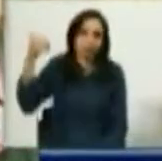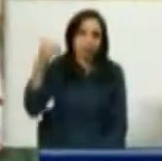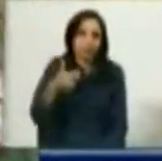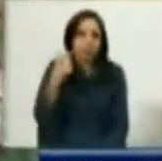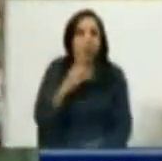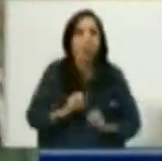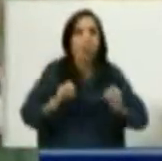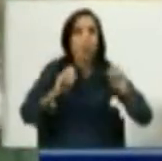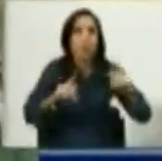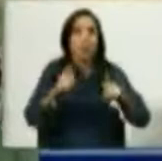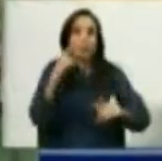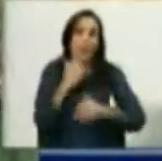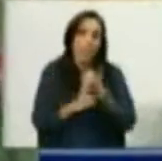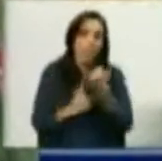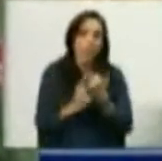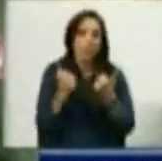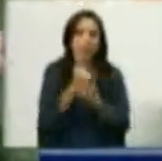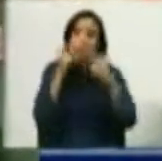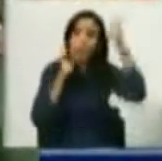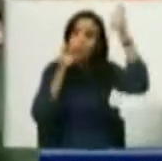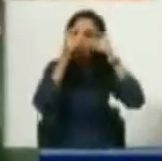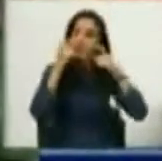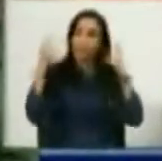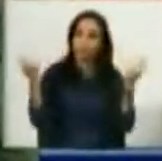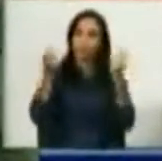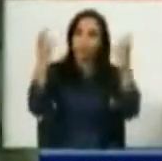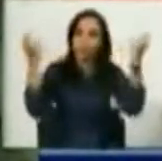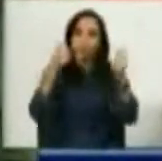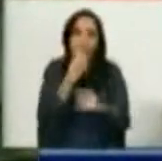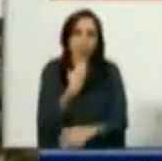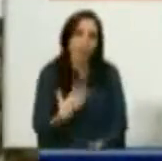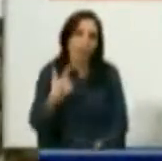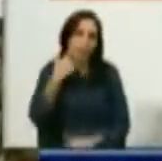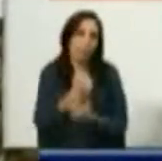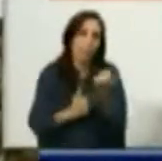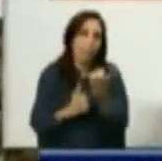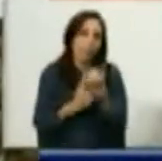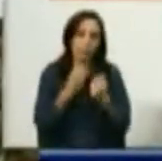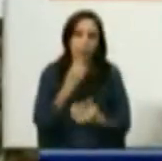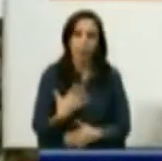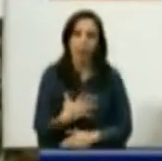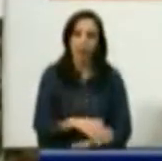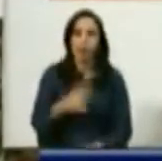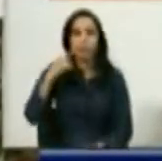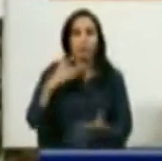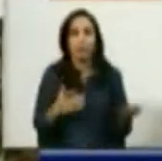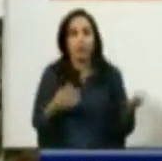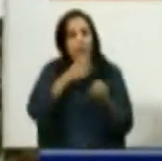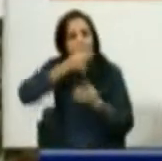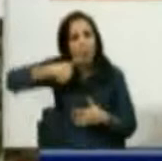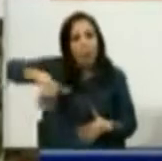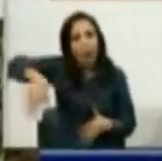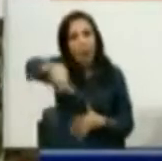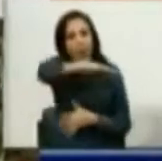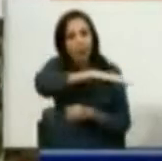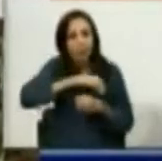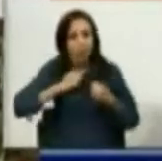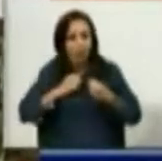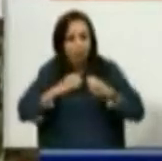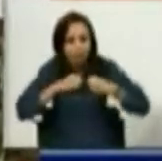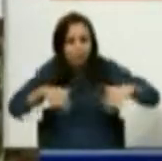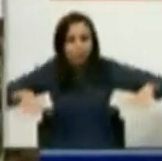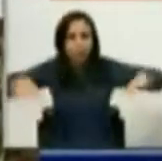vida la oportunidad de estar ahí con el comandante Chávez en esa campaña ay qué cosa tan bonita ríos de pueblo desbordados de amor